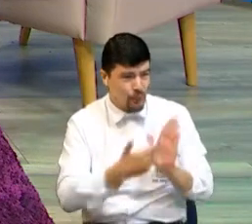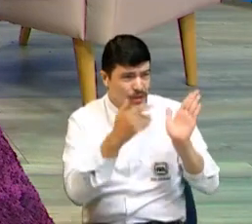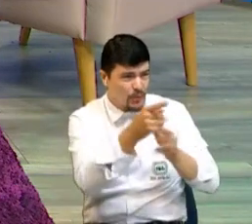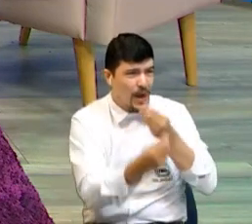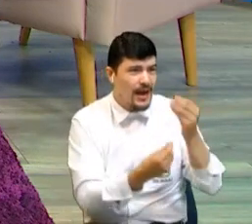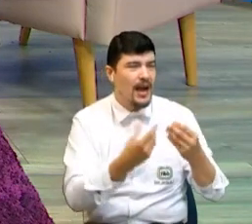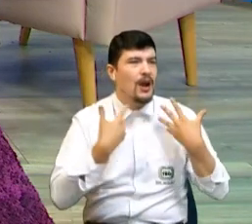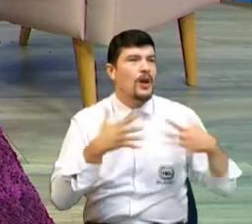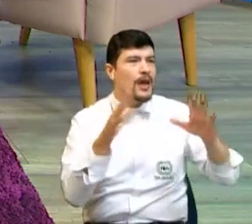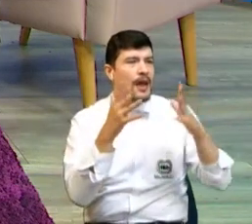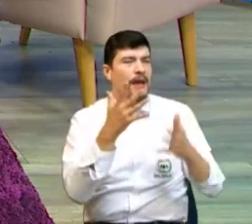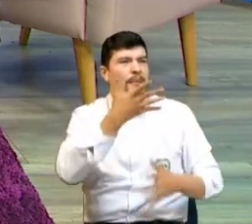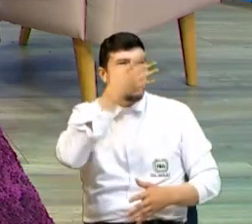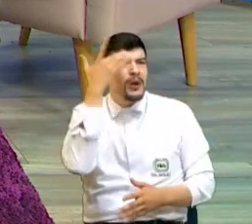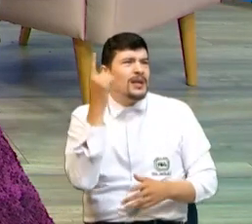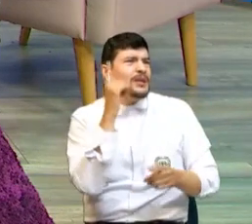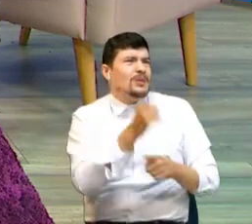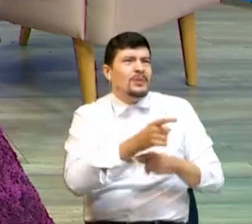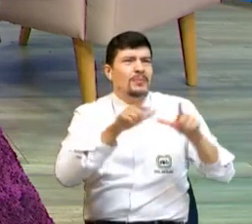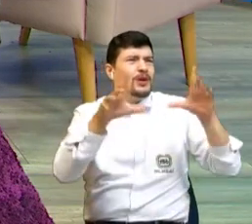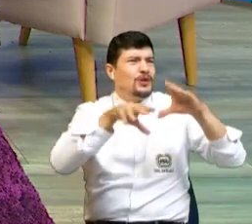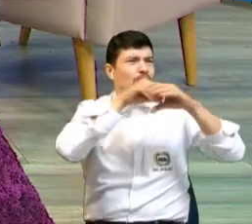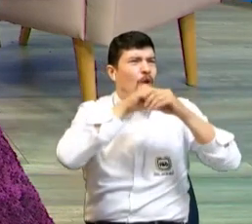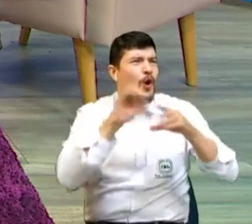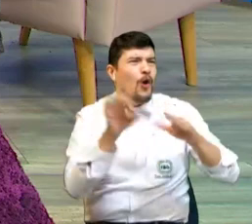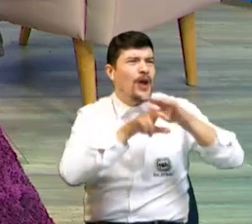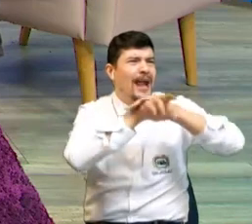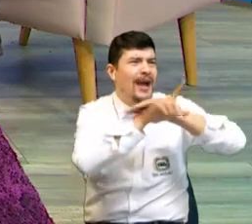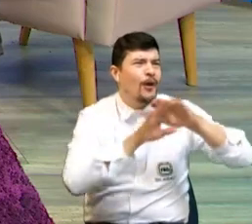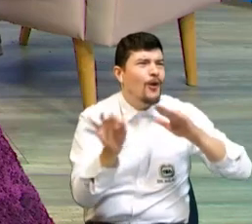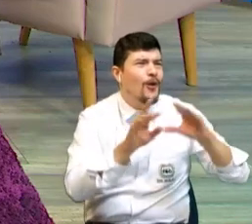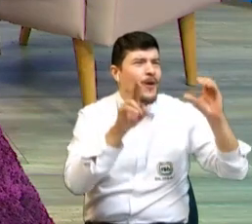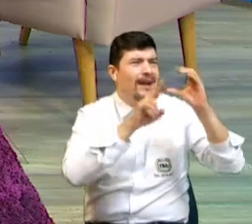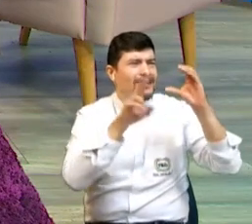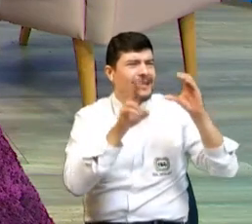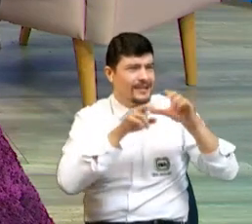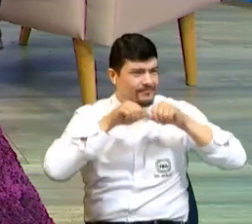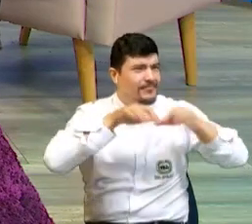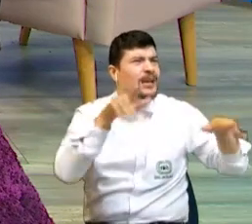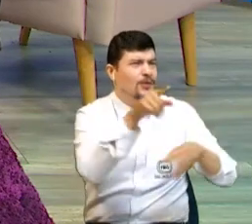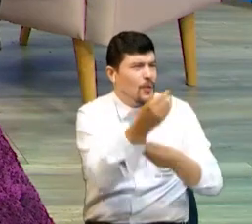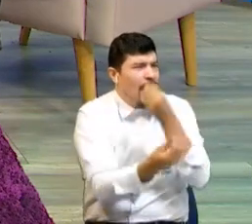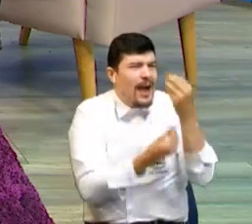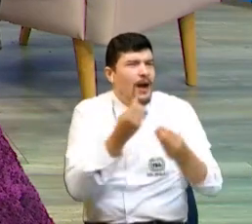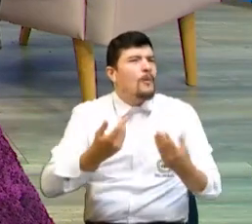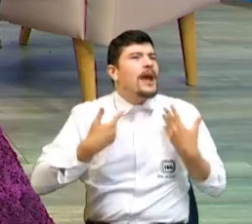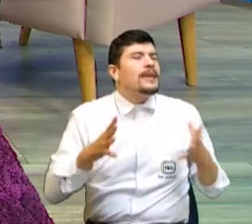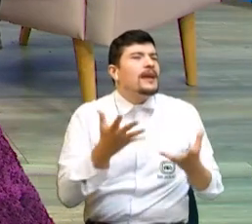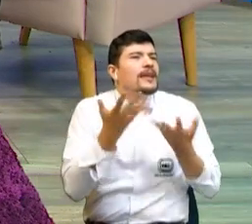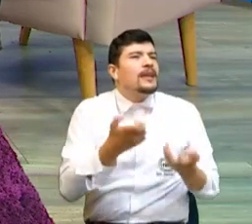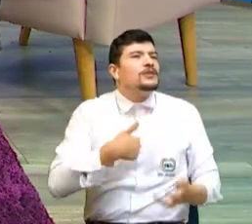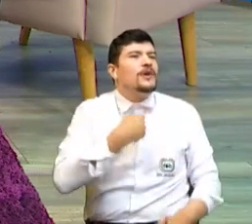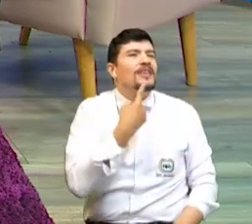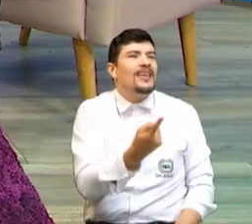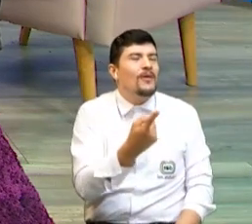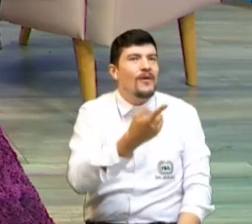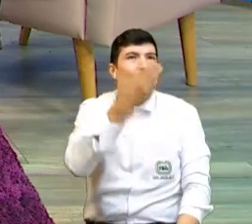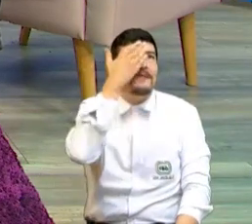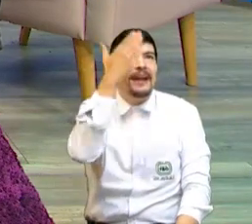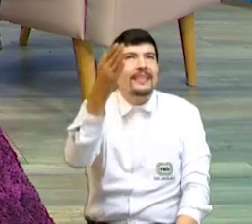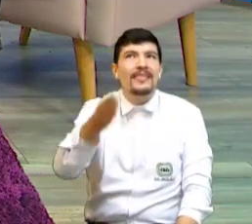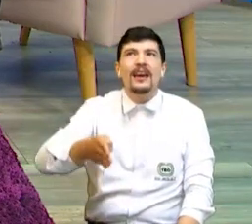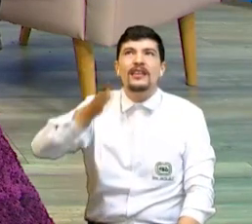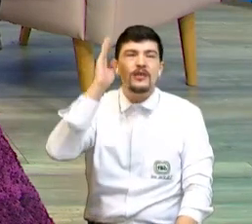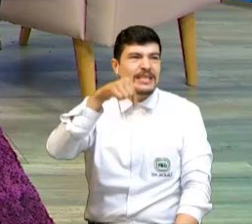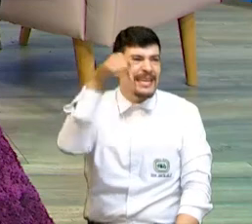quieran, sáquenme por TRO, sáquenme por Caracol, por RCN, y hagan lo que ustedes quieran, porque lo que yo estoy diciendo ante los ojos de Dios